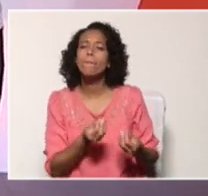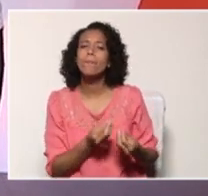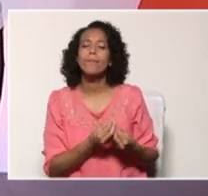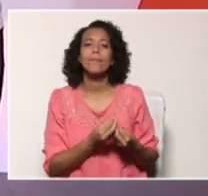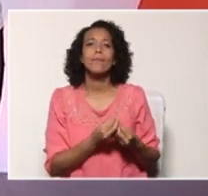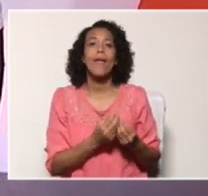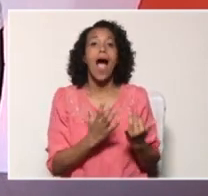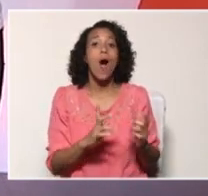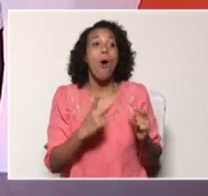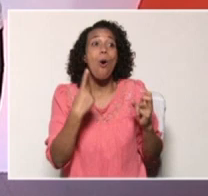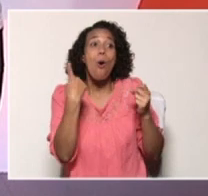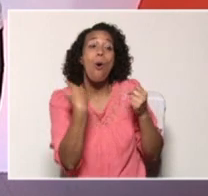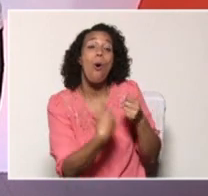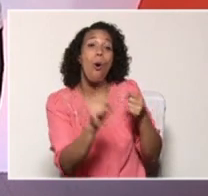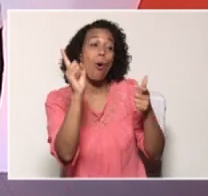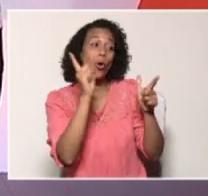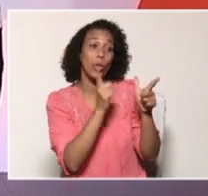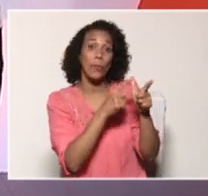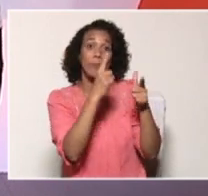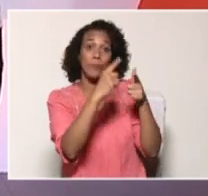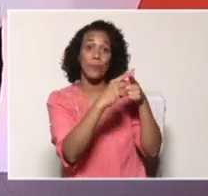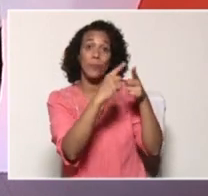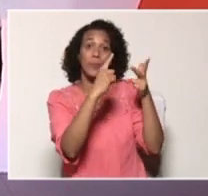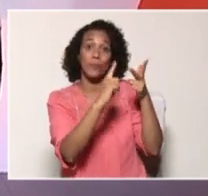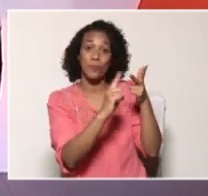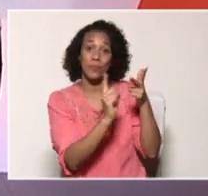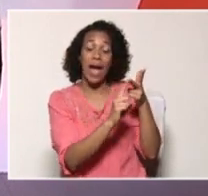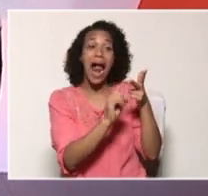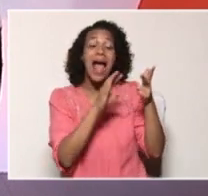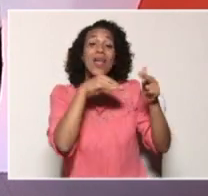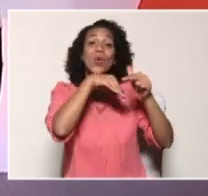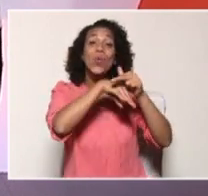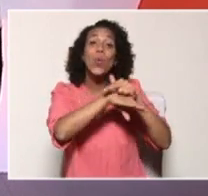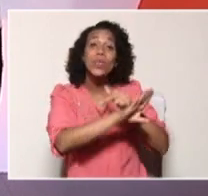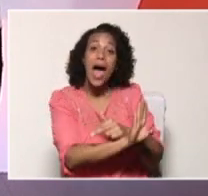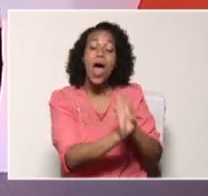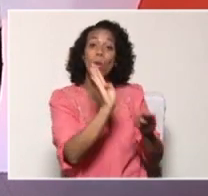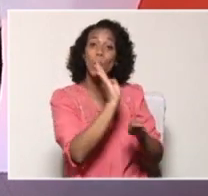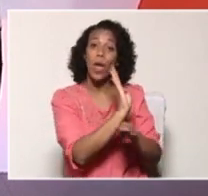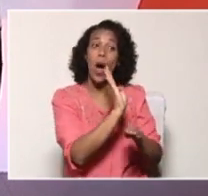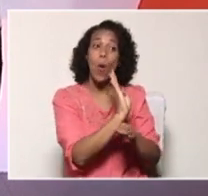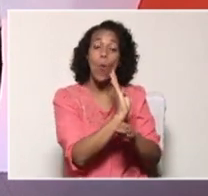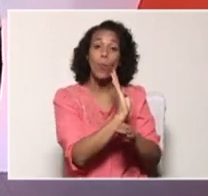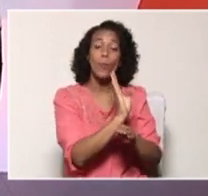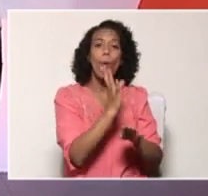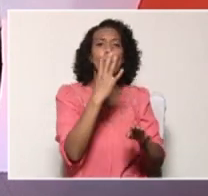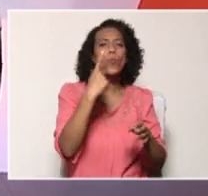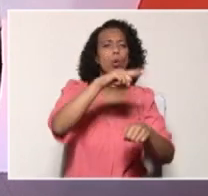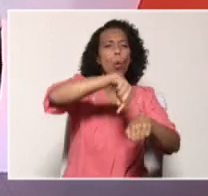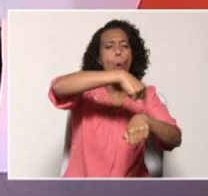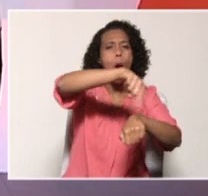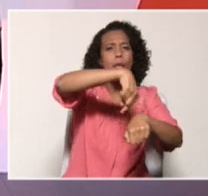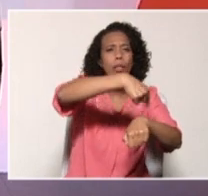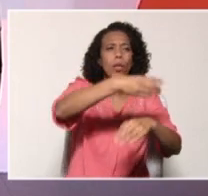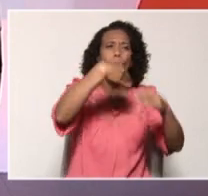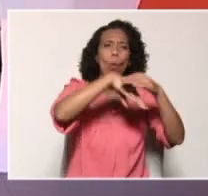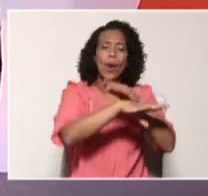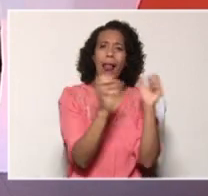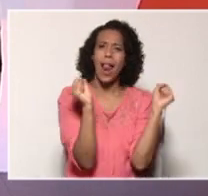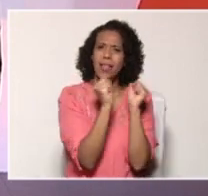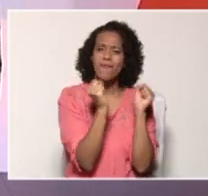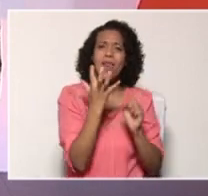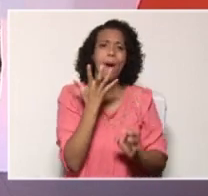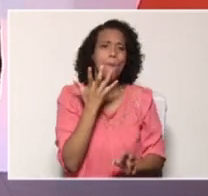entra otro proceso que es el de conservación. ¿Qué alimentos puedo conservar? ¿Por cuánto tiempo los voy a